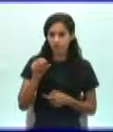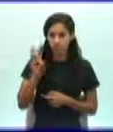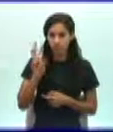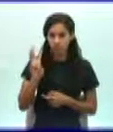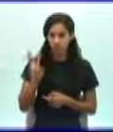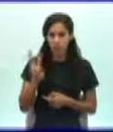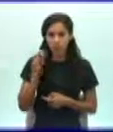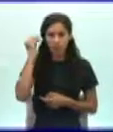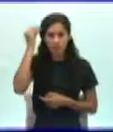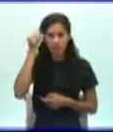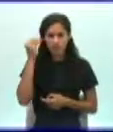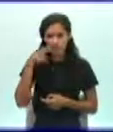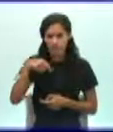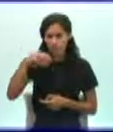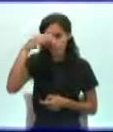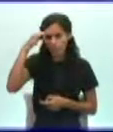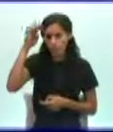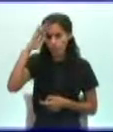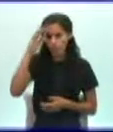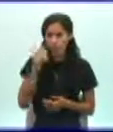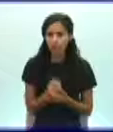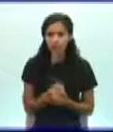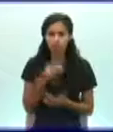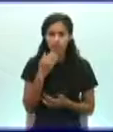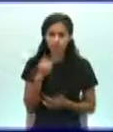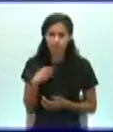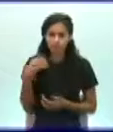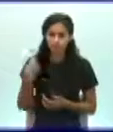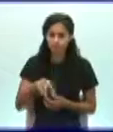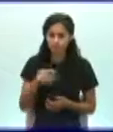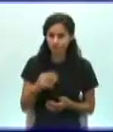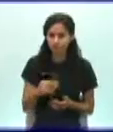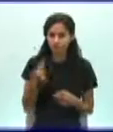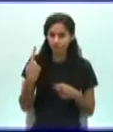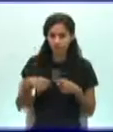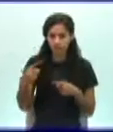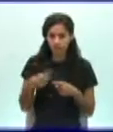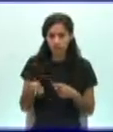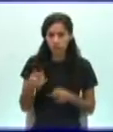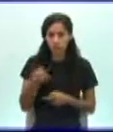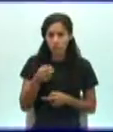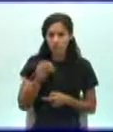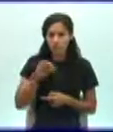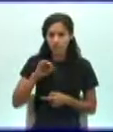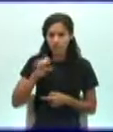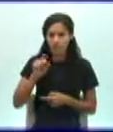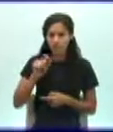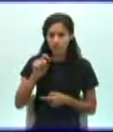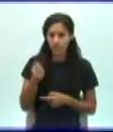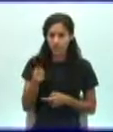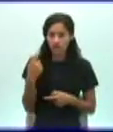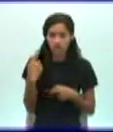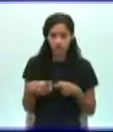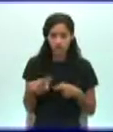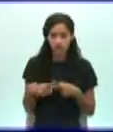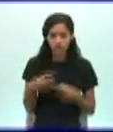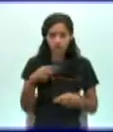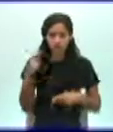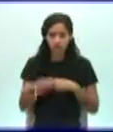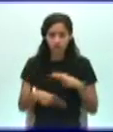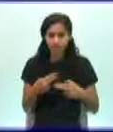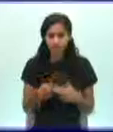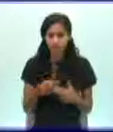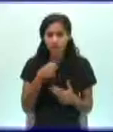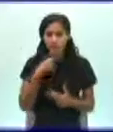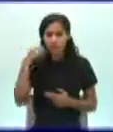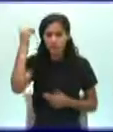el pensamiento cubano y su articulación con la doctrina marxista y su tendencia leninista, la configuración de la ideología